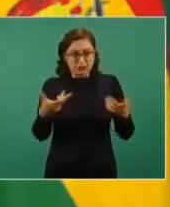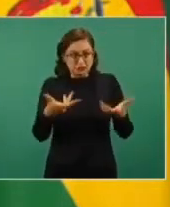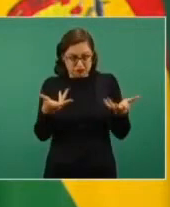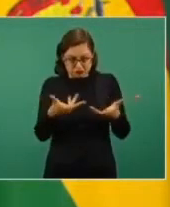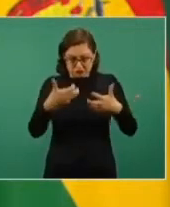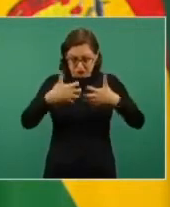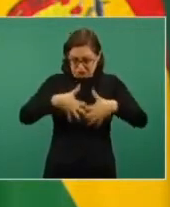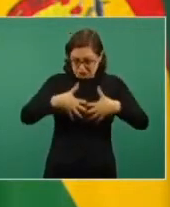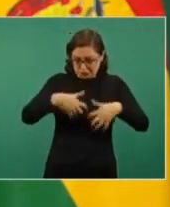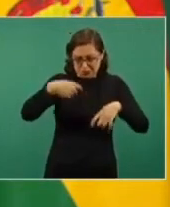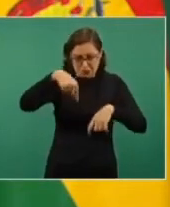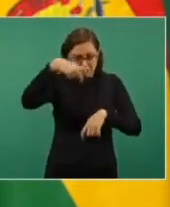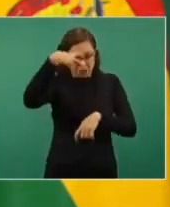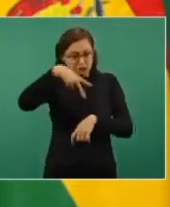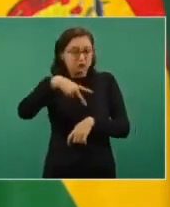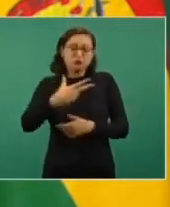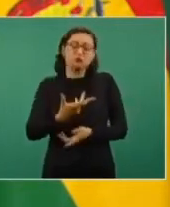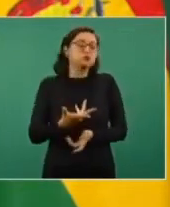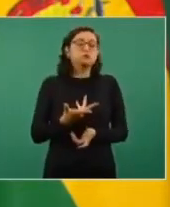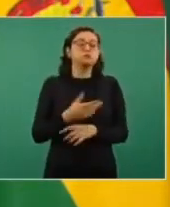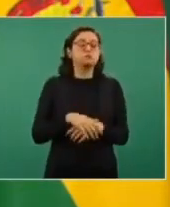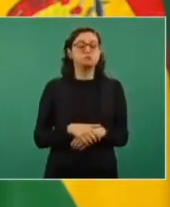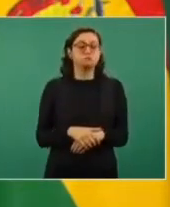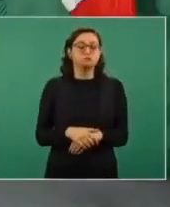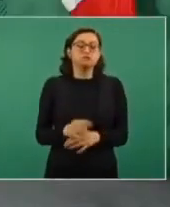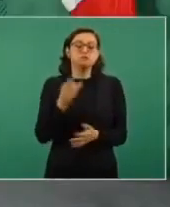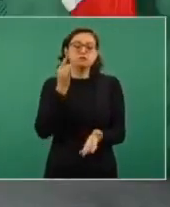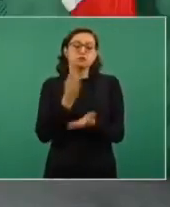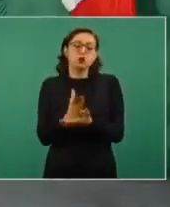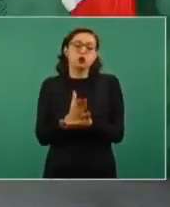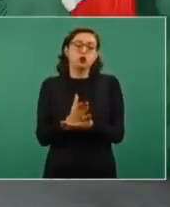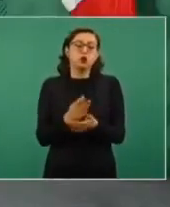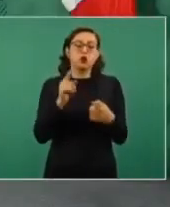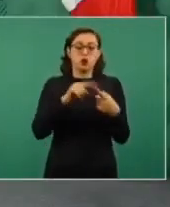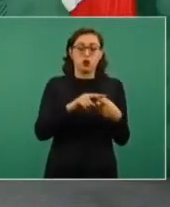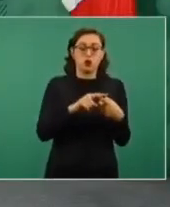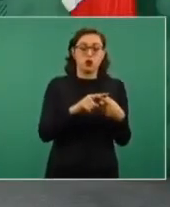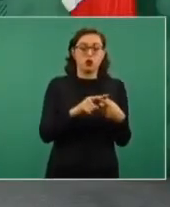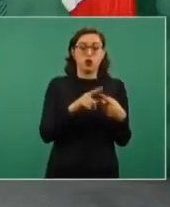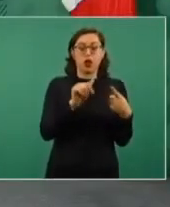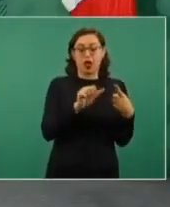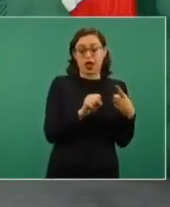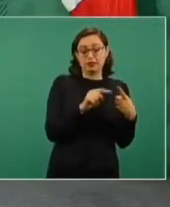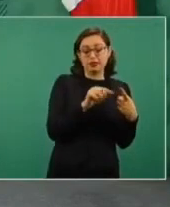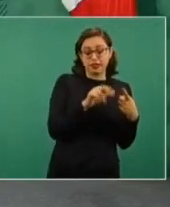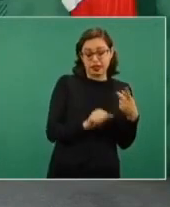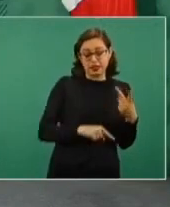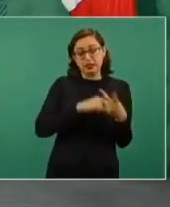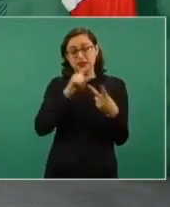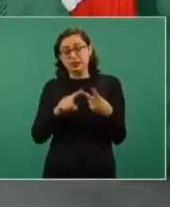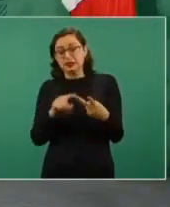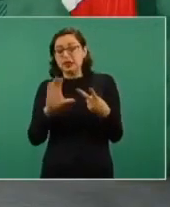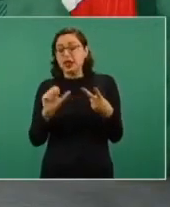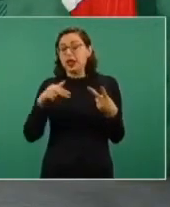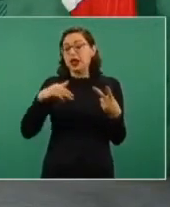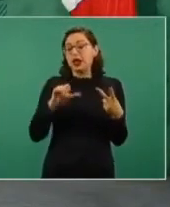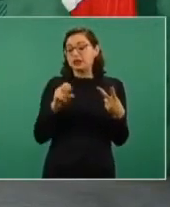en la disposición y tiene acuerdos con varios países de América Latina. Y celebro que así sea.